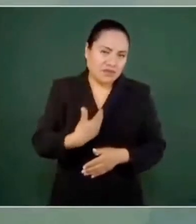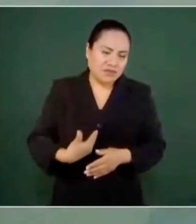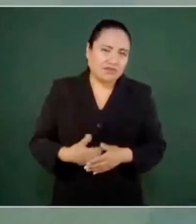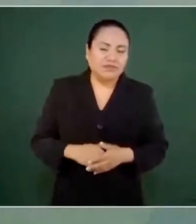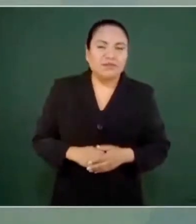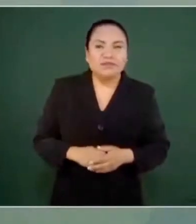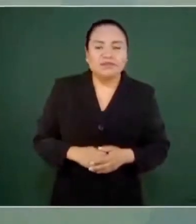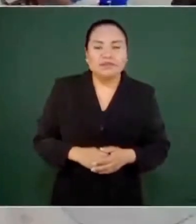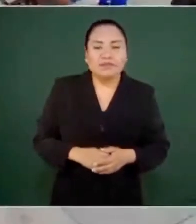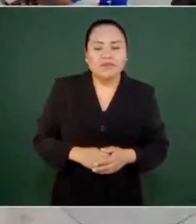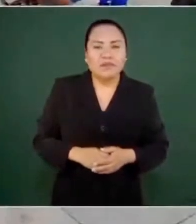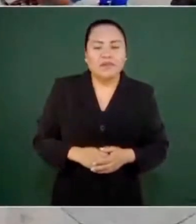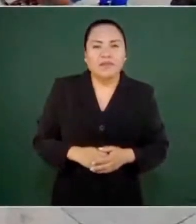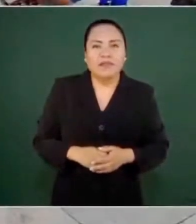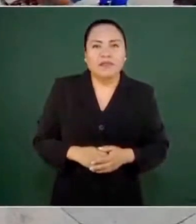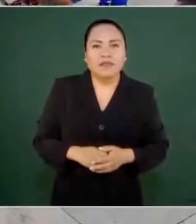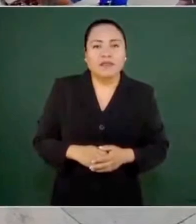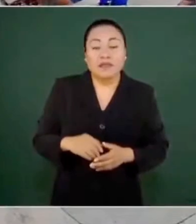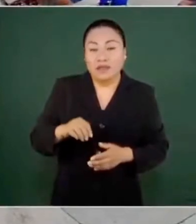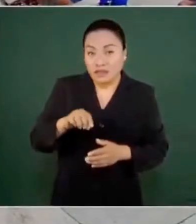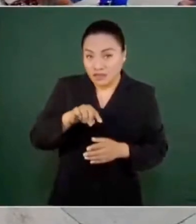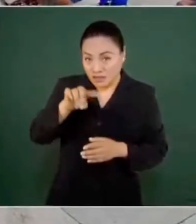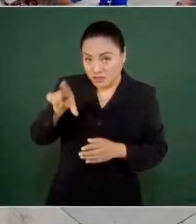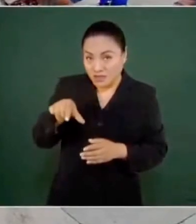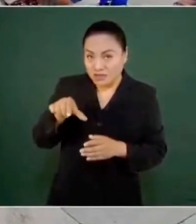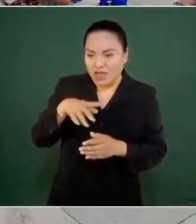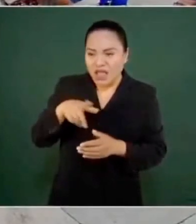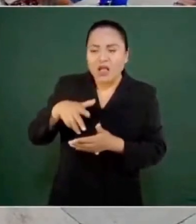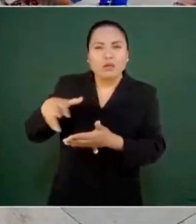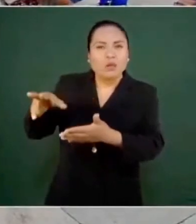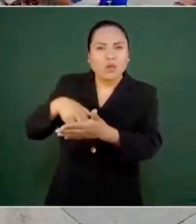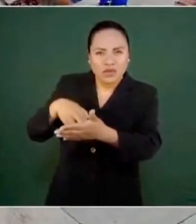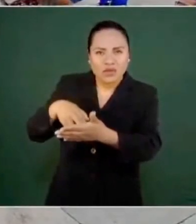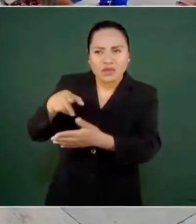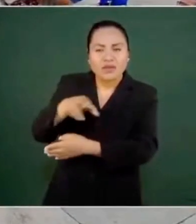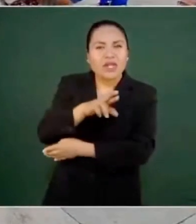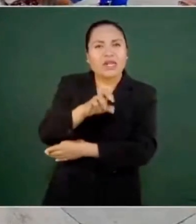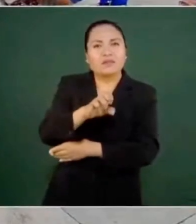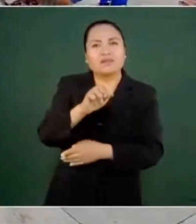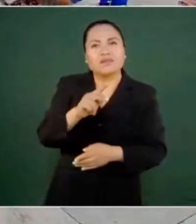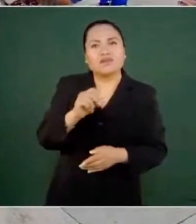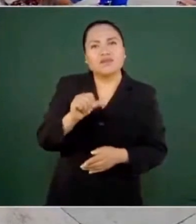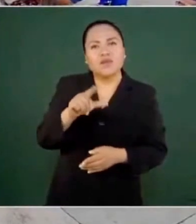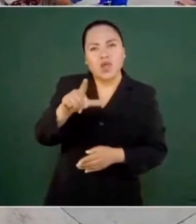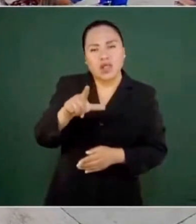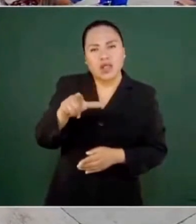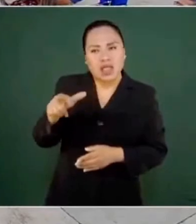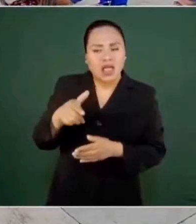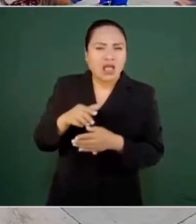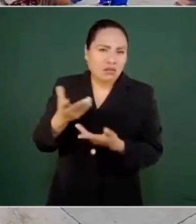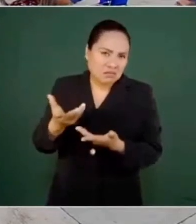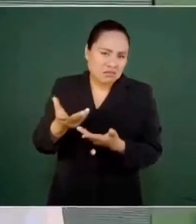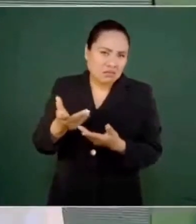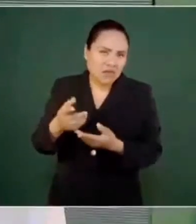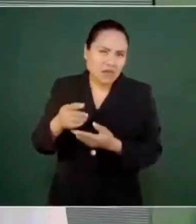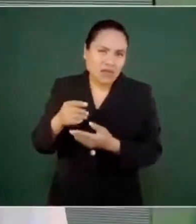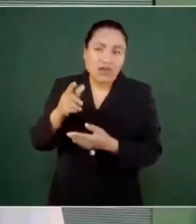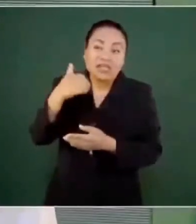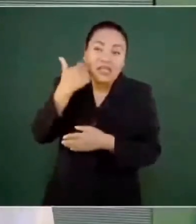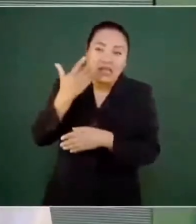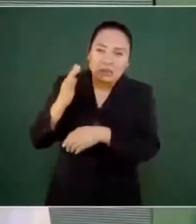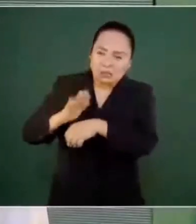Luego le dieron un contrato a Repsol porque supuestamente iban a sacar más